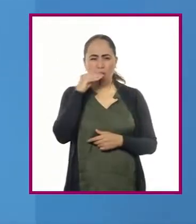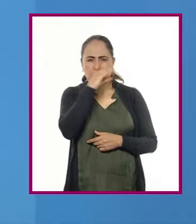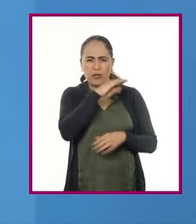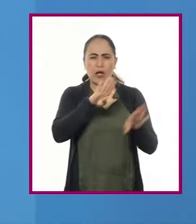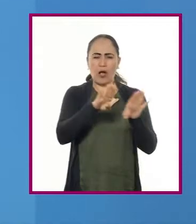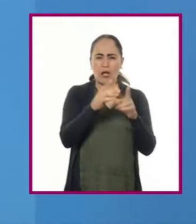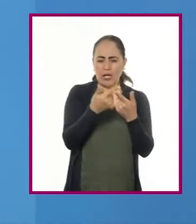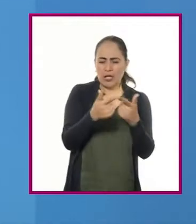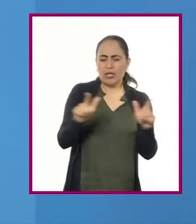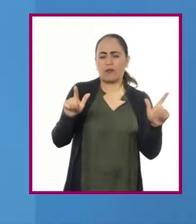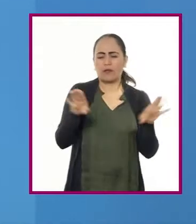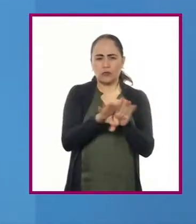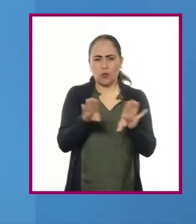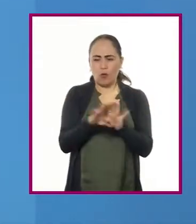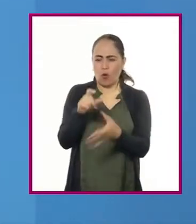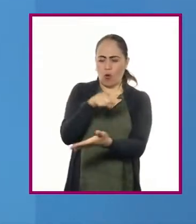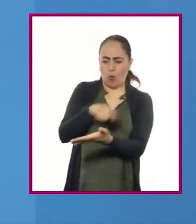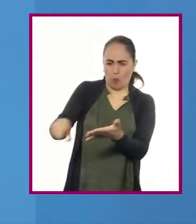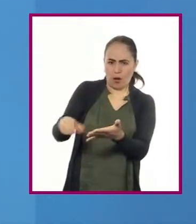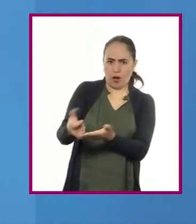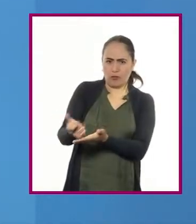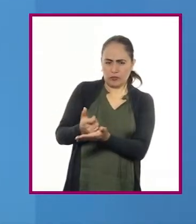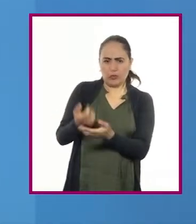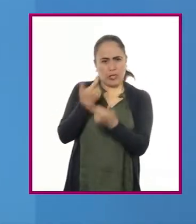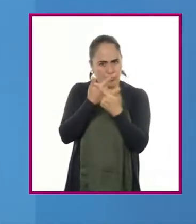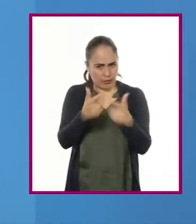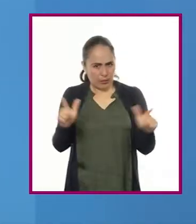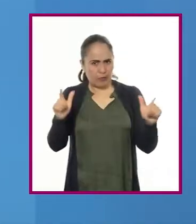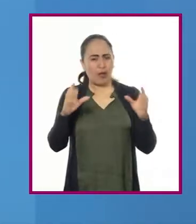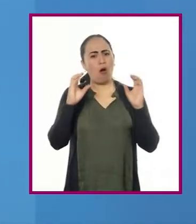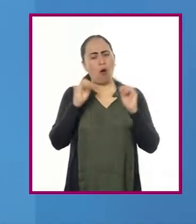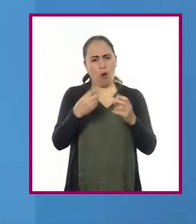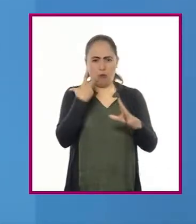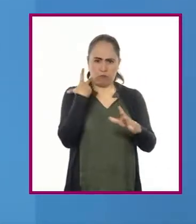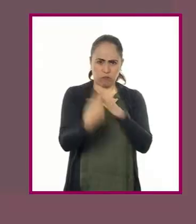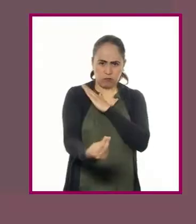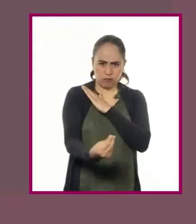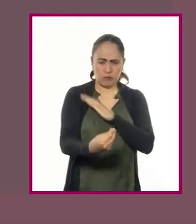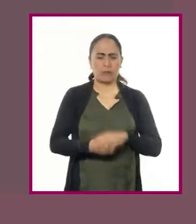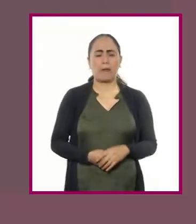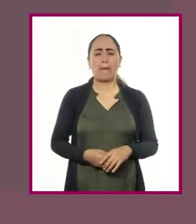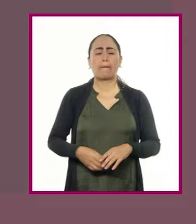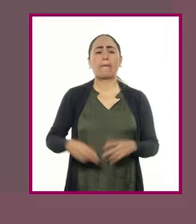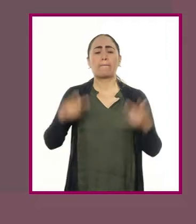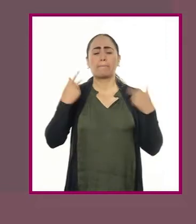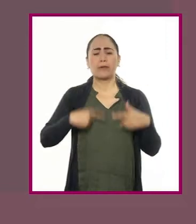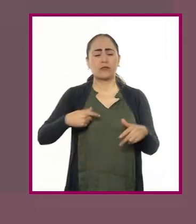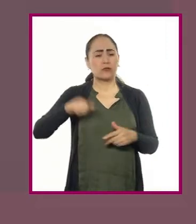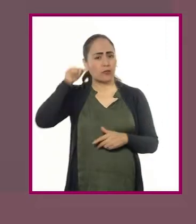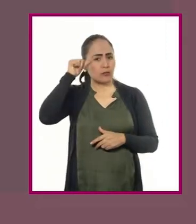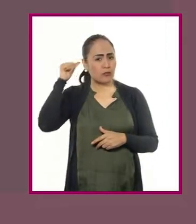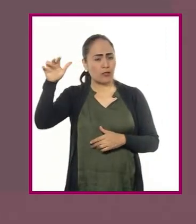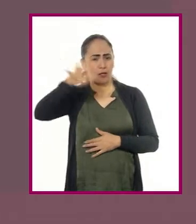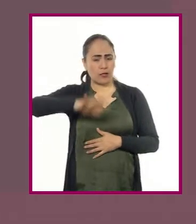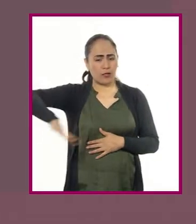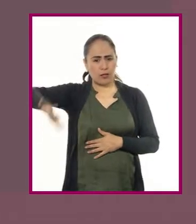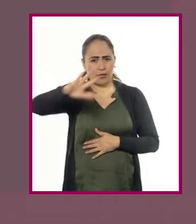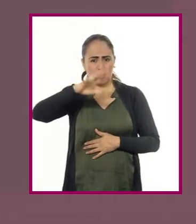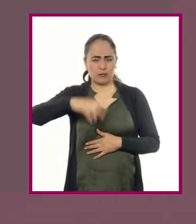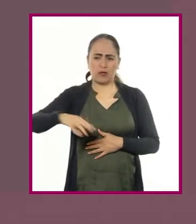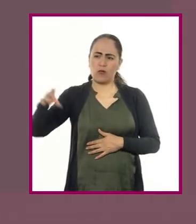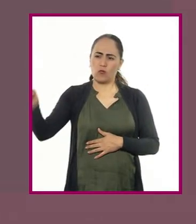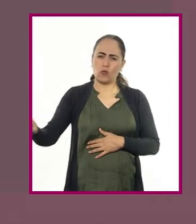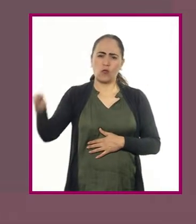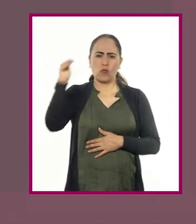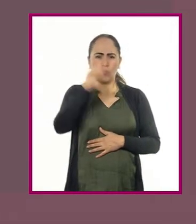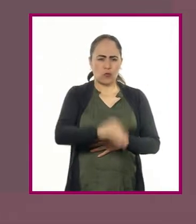comprándola o huyendo de sus amos. En lo que respecta al grupo de asiáticos, la gran mayoría se trasladó tras la